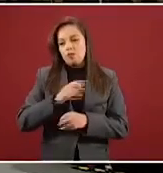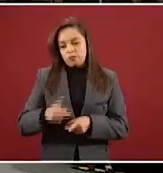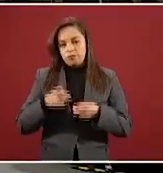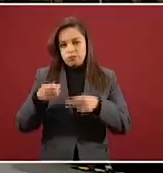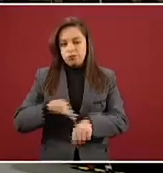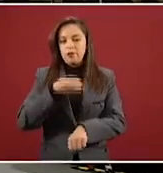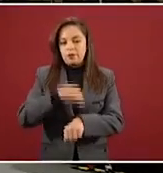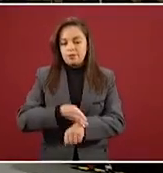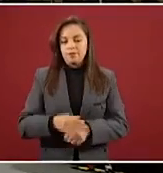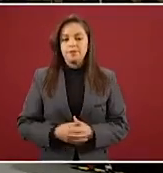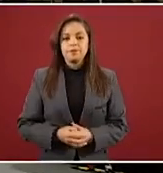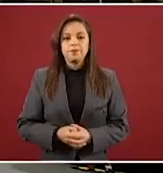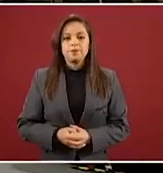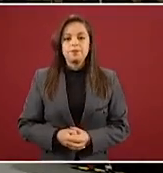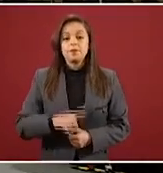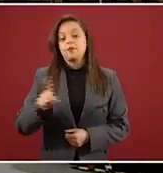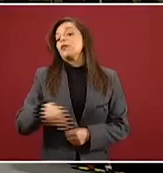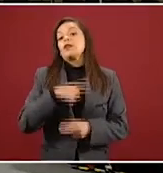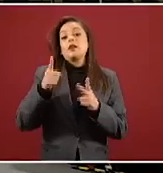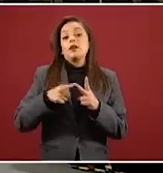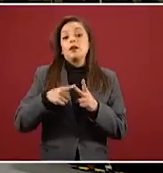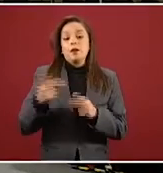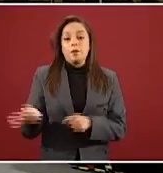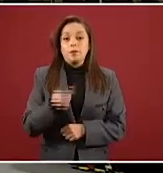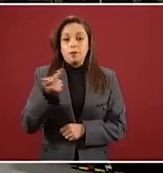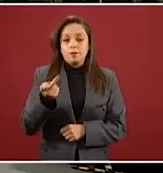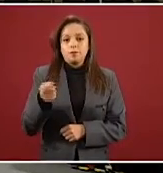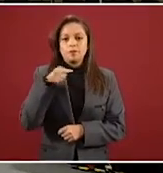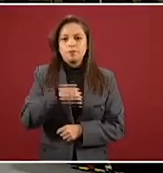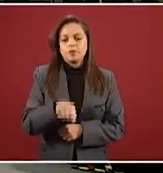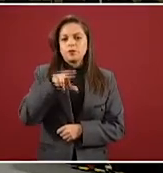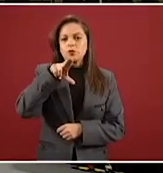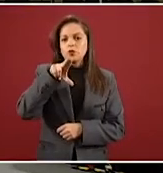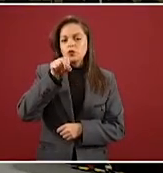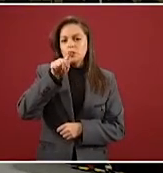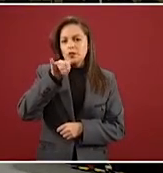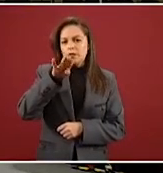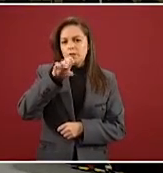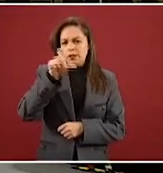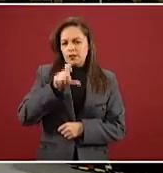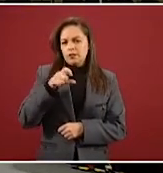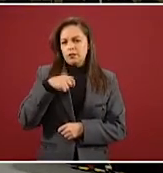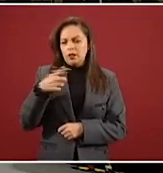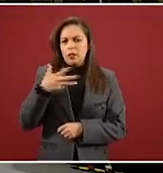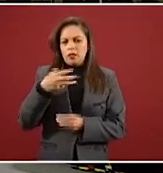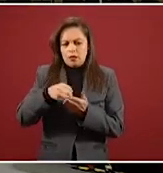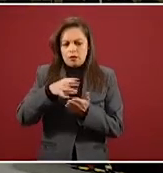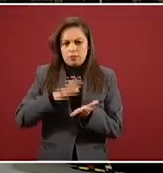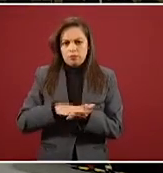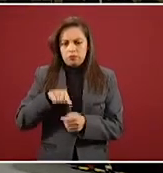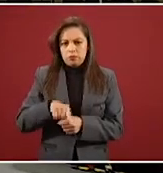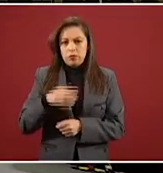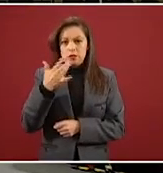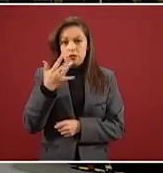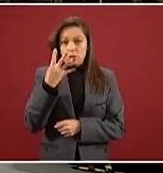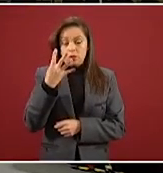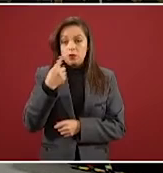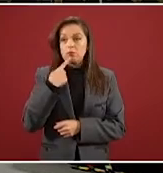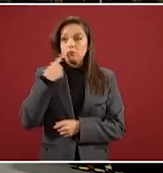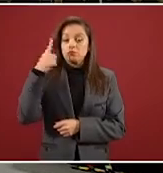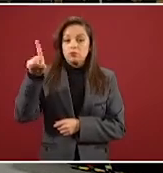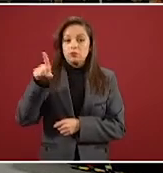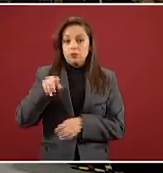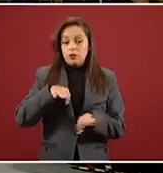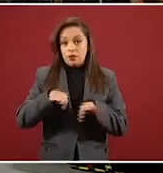segunda pregunta, presidente, es sobre el caso de Notimex. Yo tengo documentado aquí 54 demandas